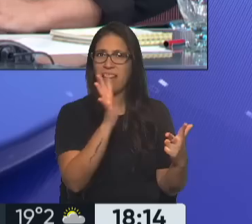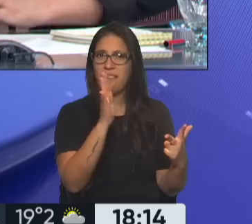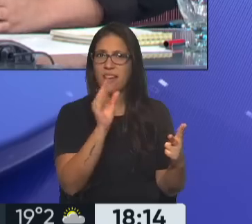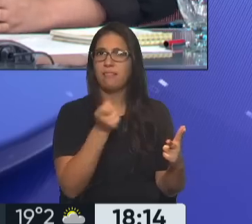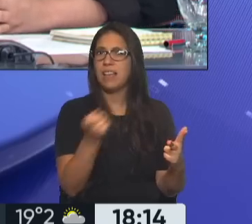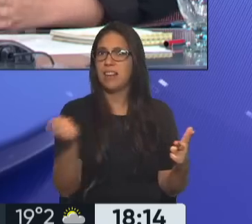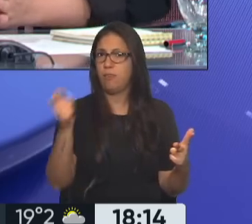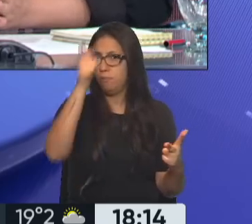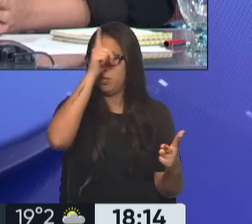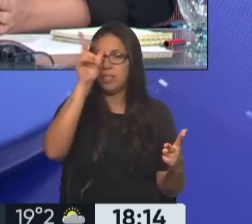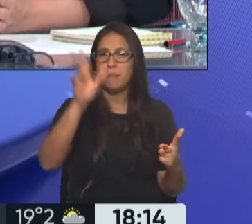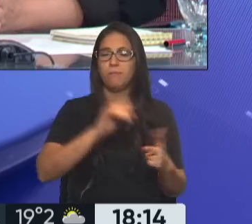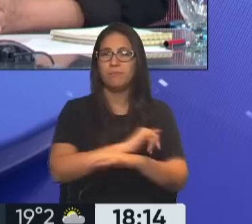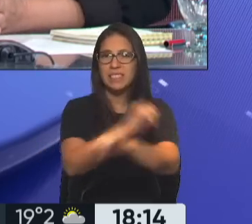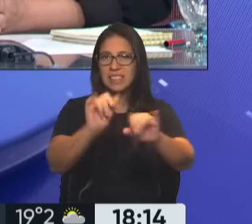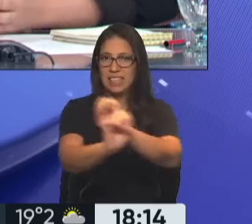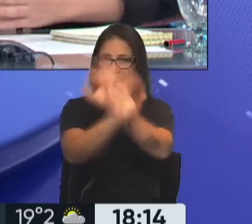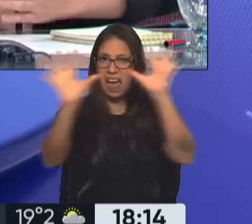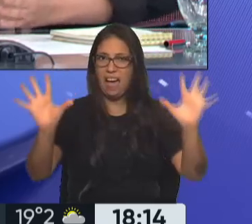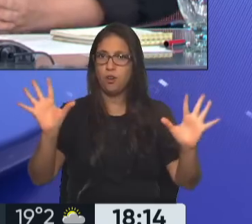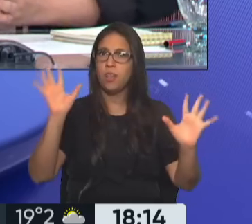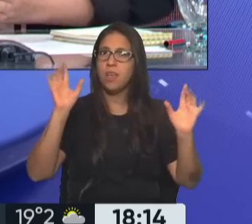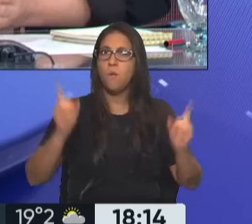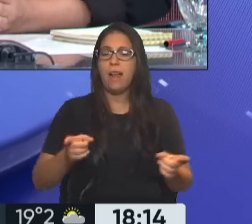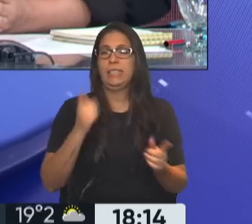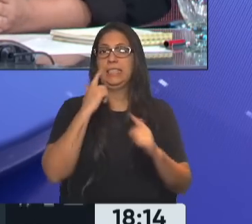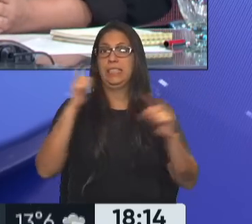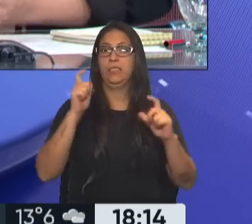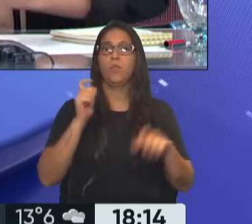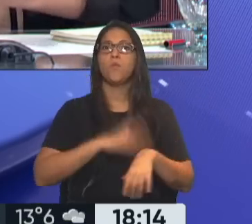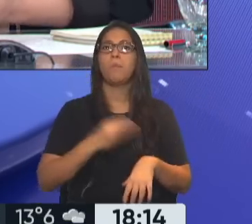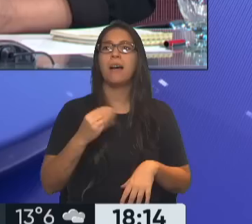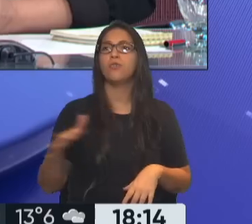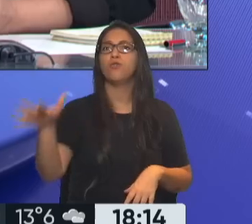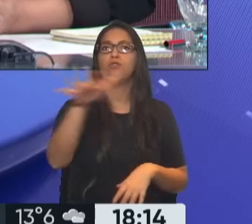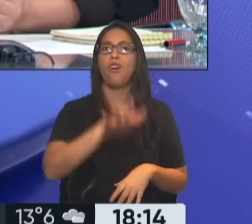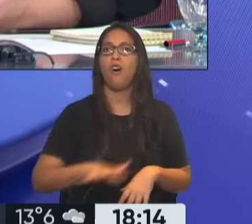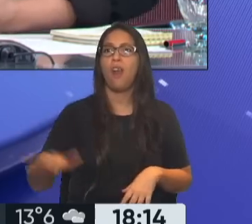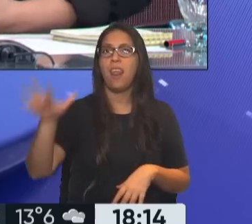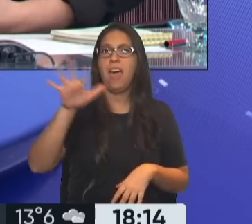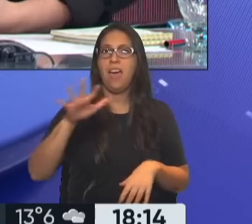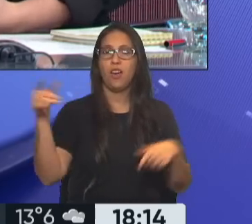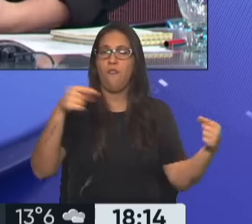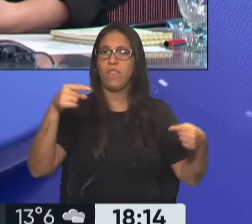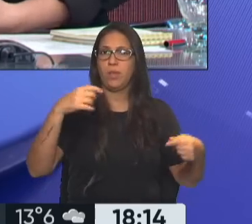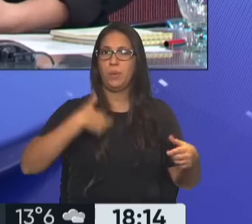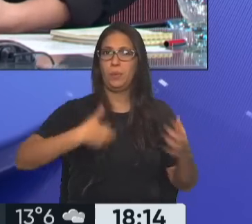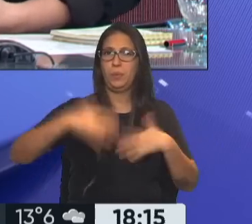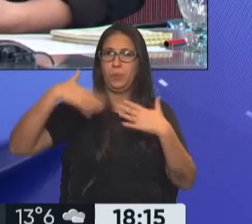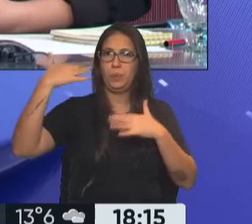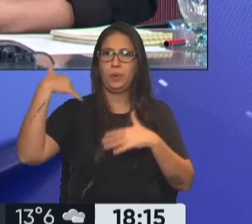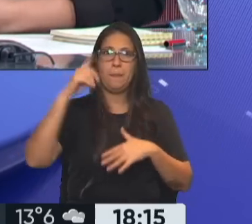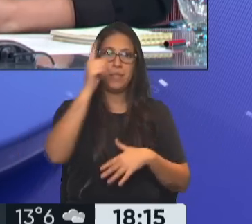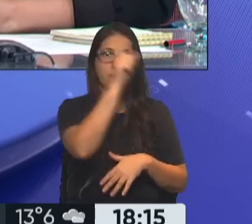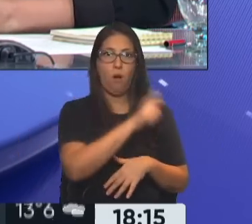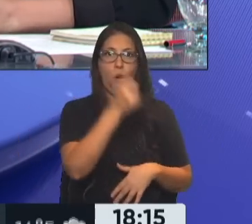primero, digamos, destacar esto, por supuesto, enciende las alarmas por la región, por el conflicto que hay, por el conflicto que tiene el propio Gabriel Boric.